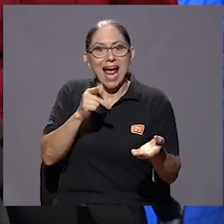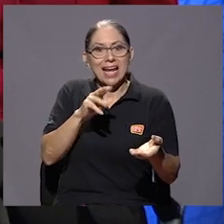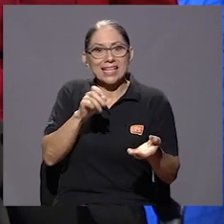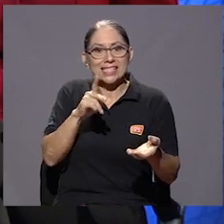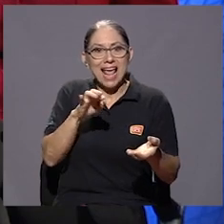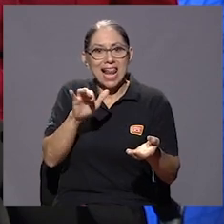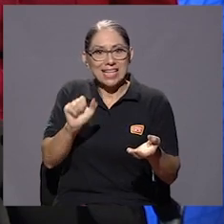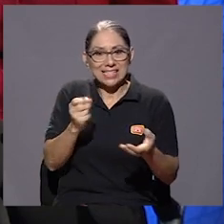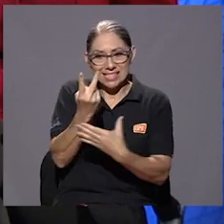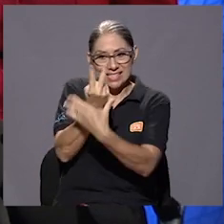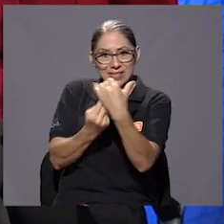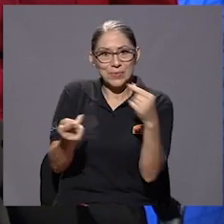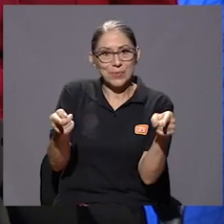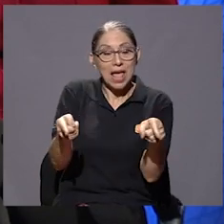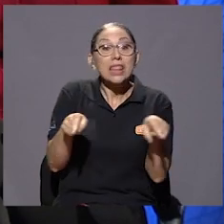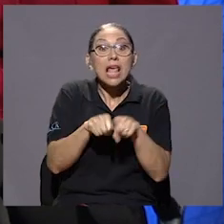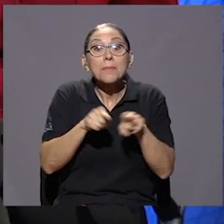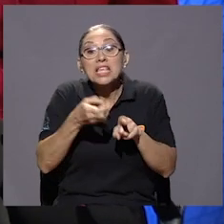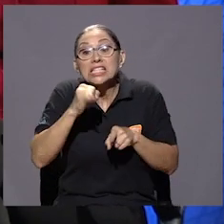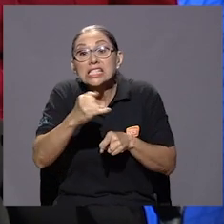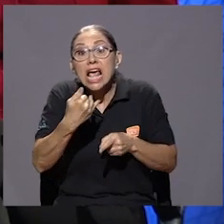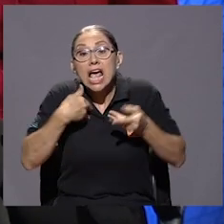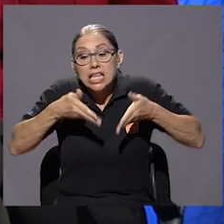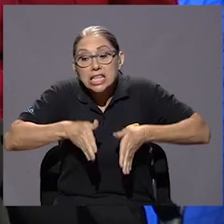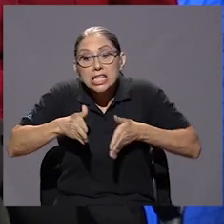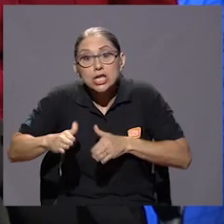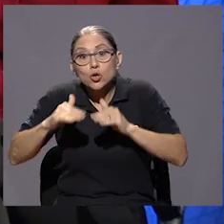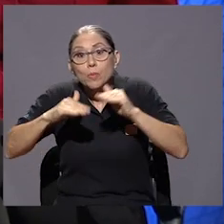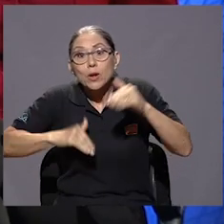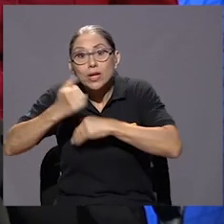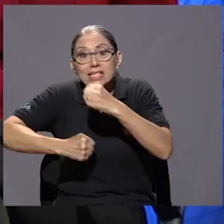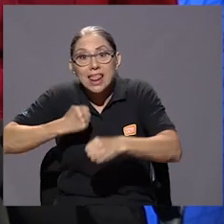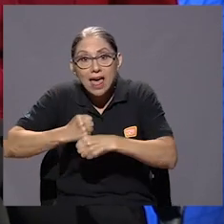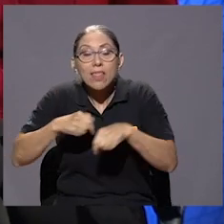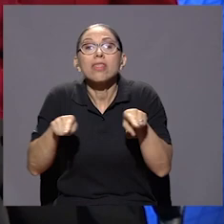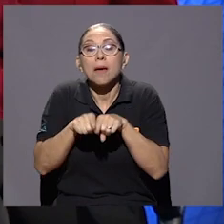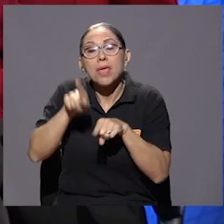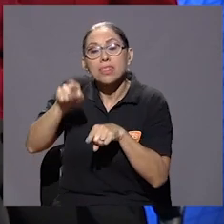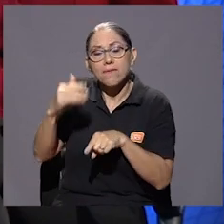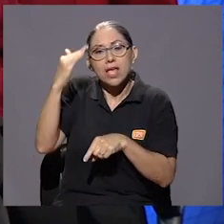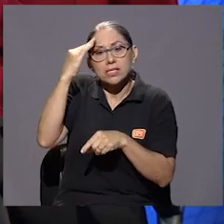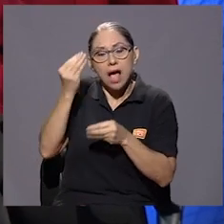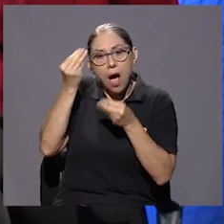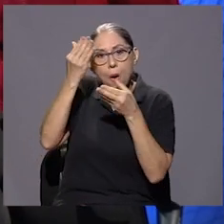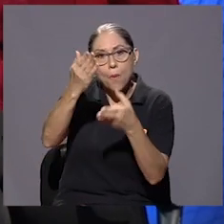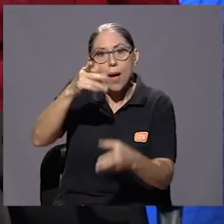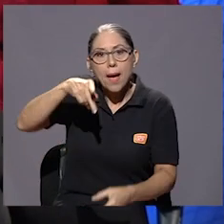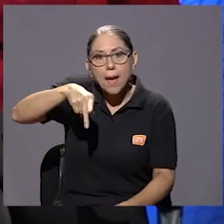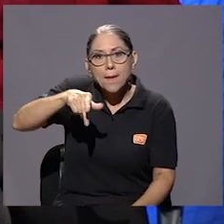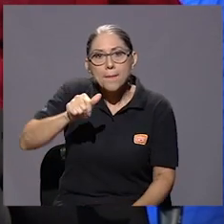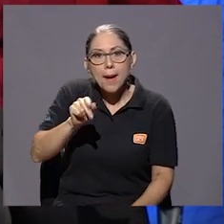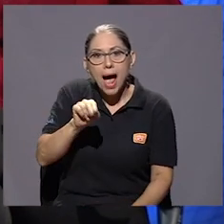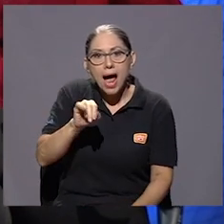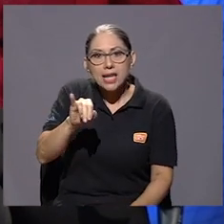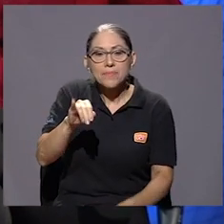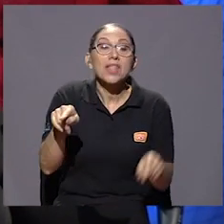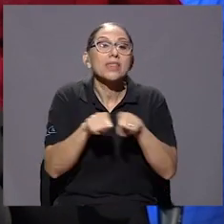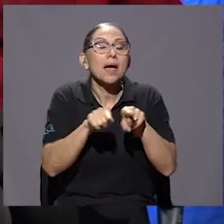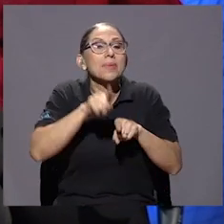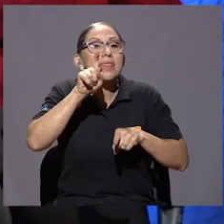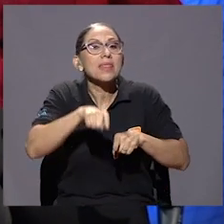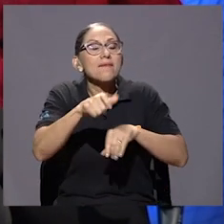muy en claro si hay niños menores, conocimiento al Patronato Nacional de la Infancia, y también debe determinarse la